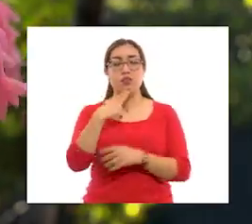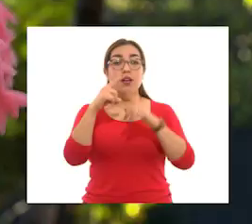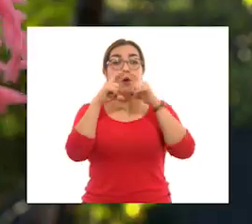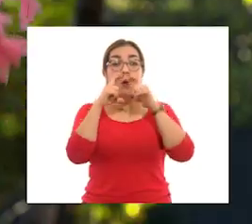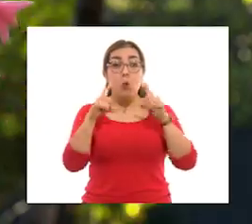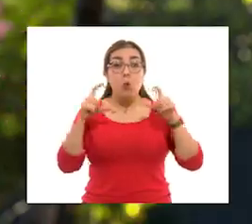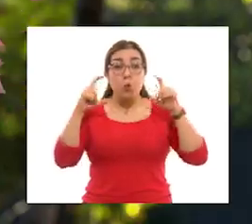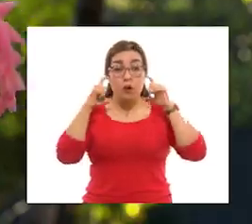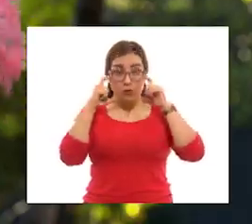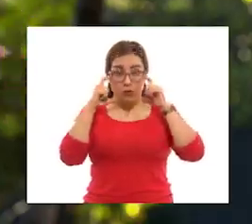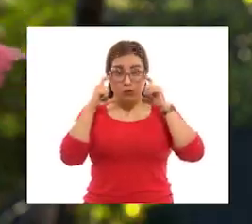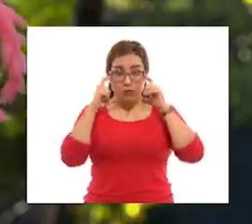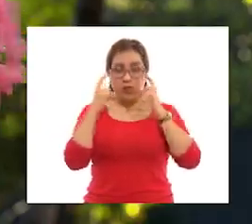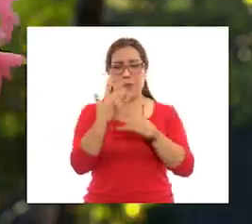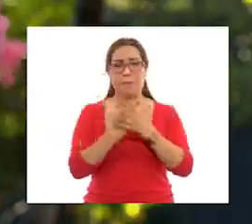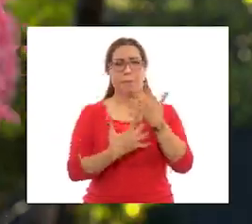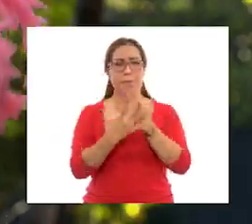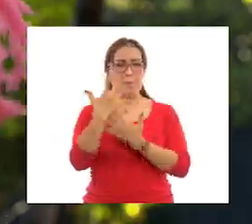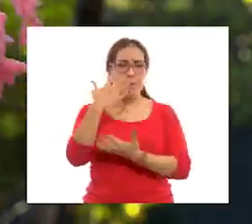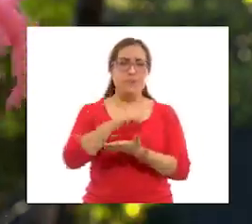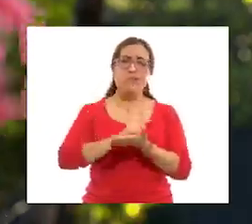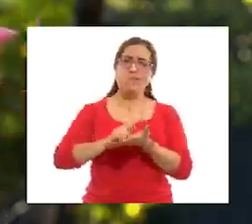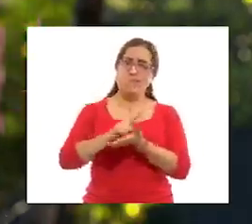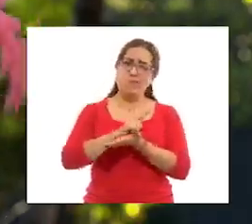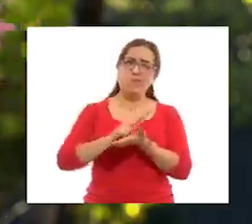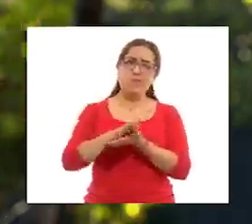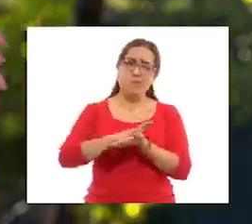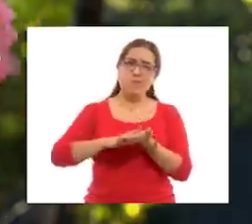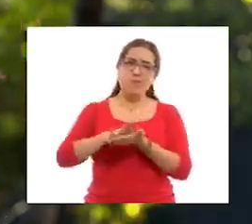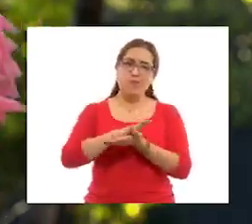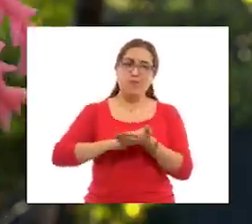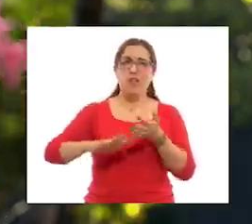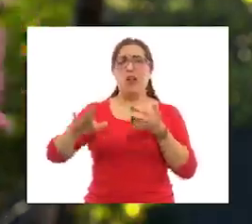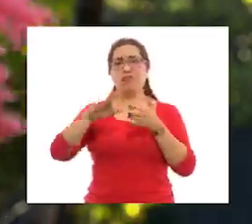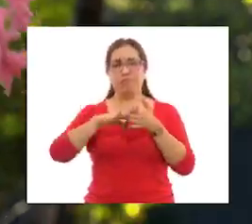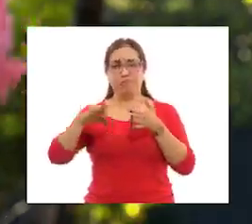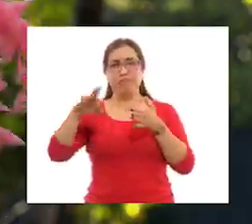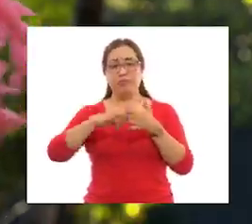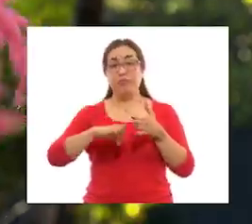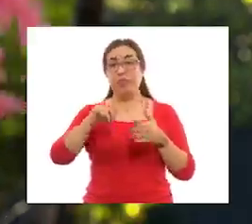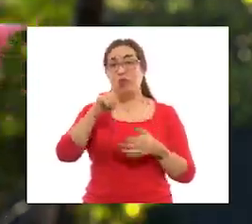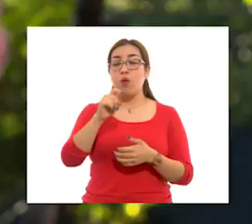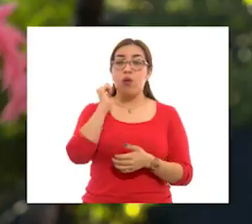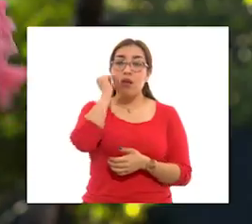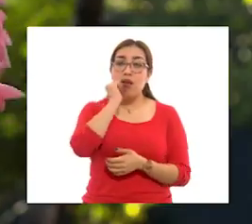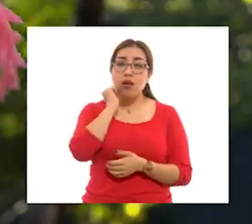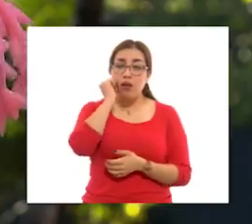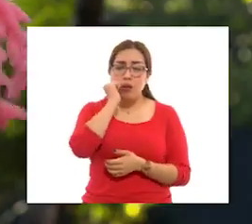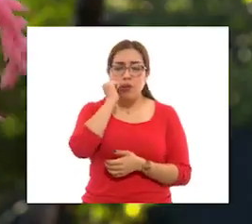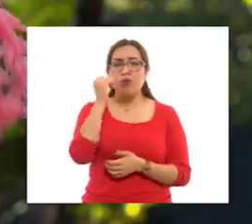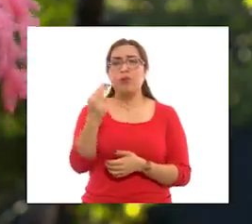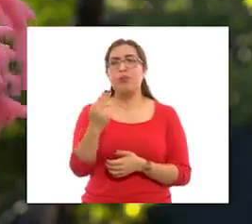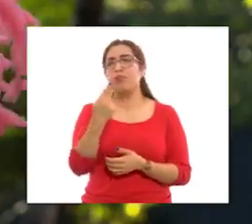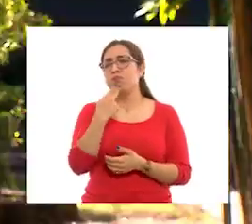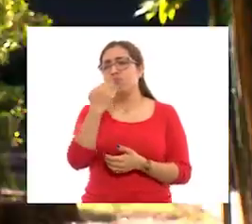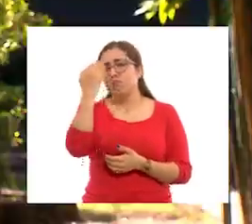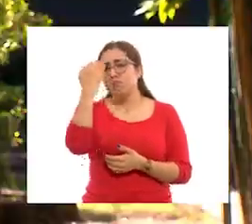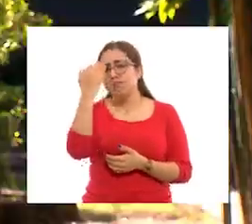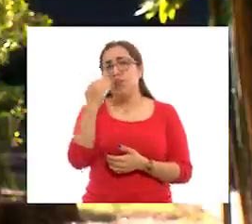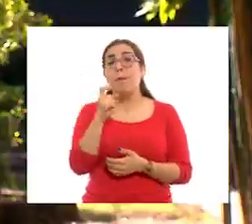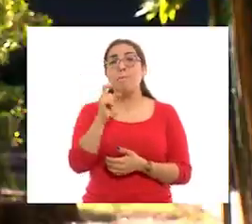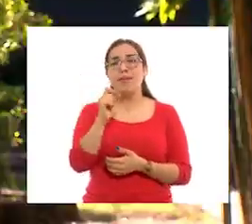cubrebocas. Lava tus manos frecuentemente con agua y con jabón por lo menos durante 20 segundos.